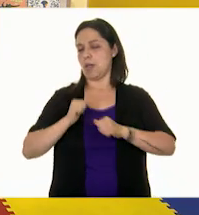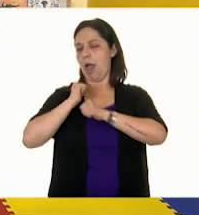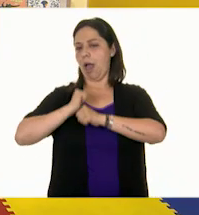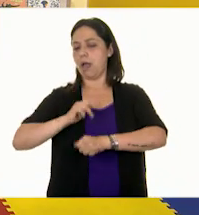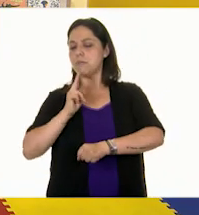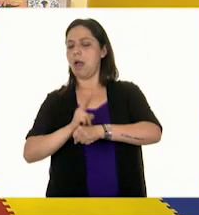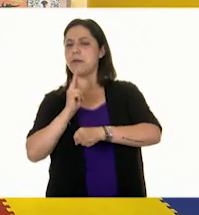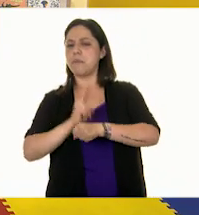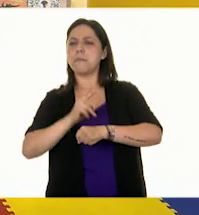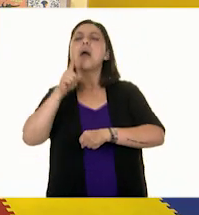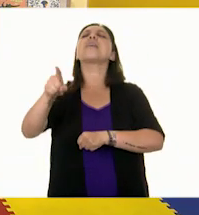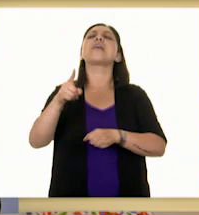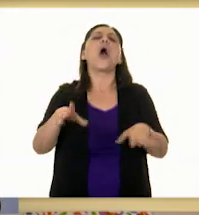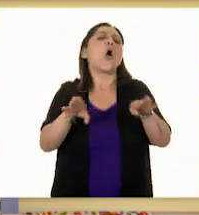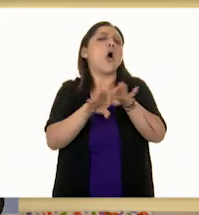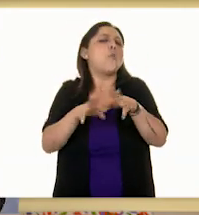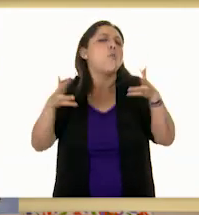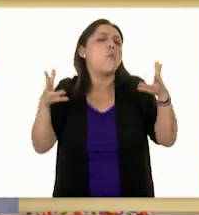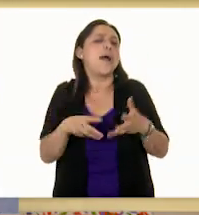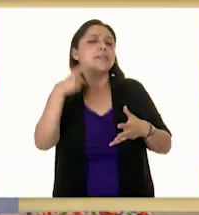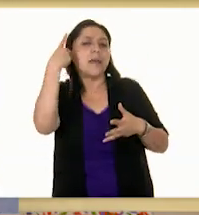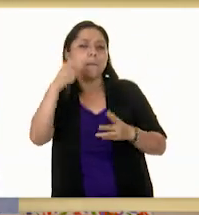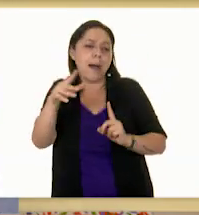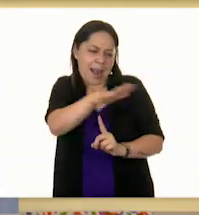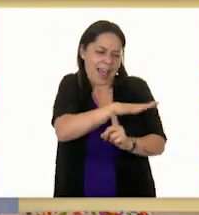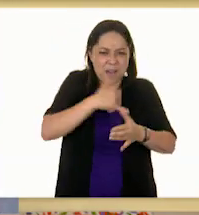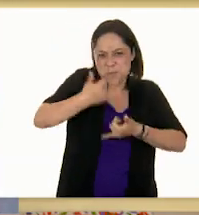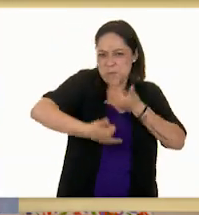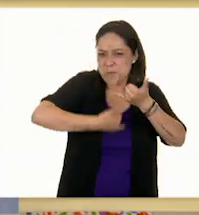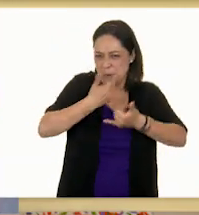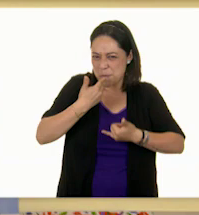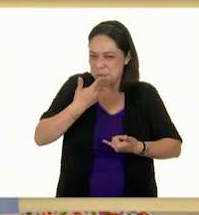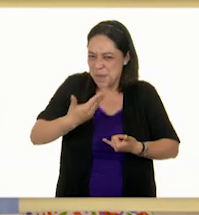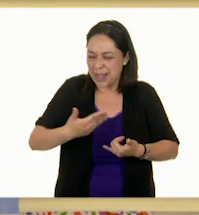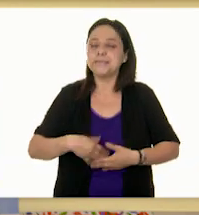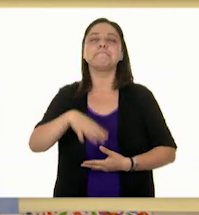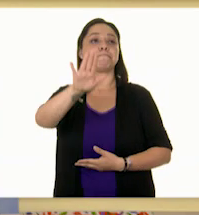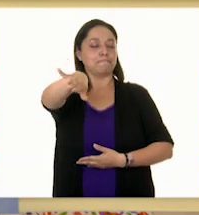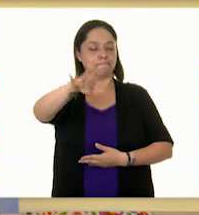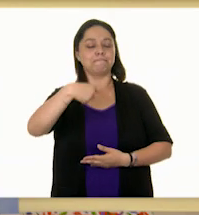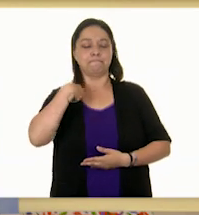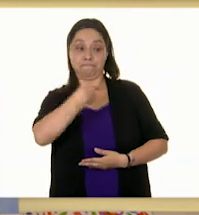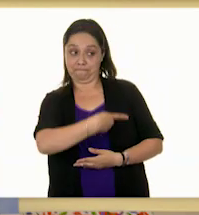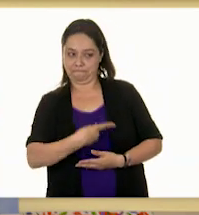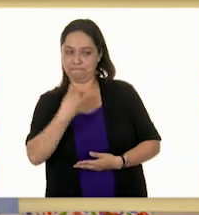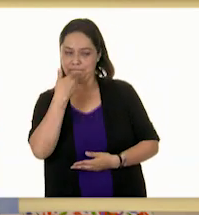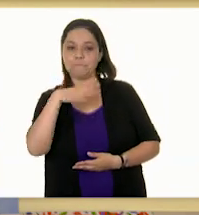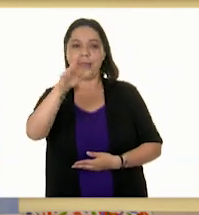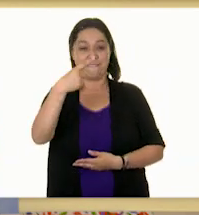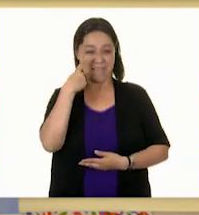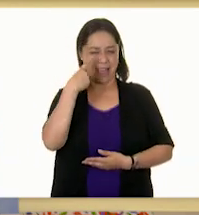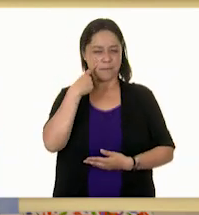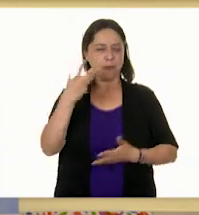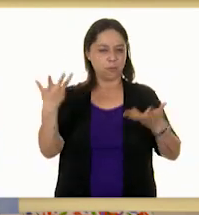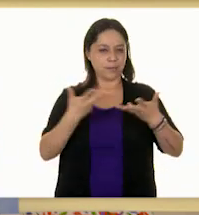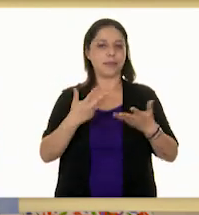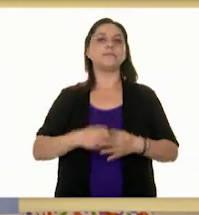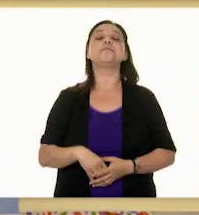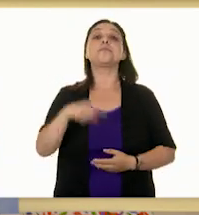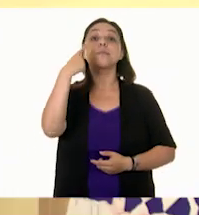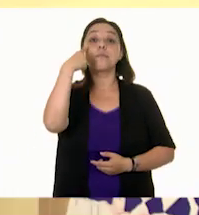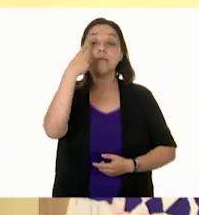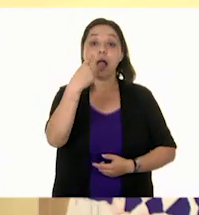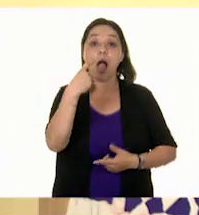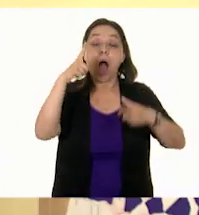juego? ¡Excelente pregunta, Adriana! Vamos a hacer un ejercicio. A ver, ¿listos? Cierren los